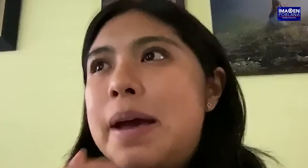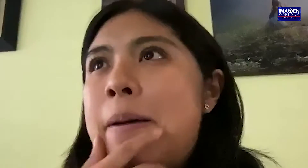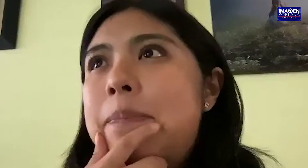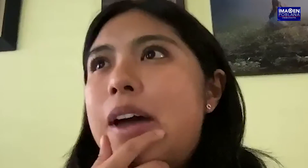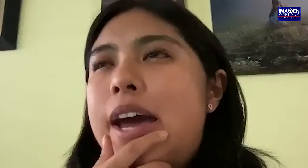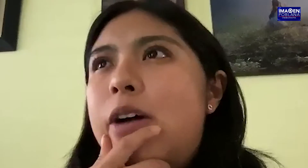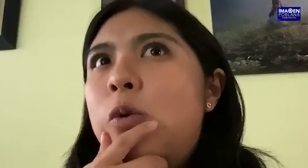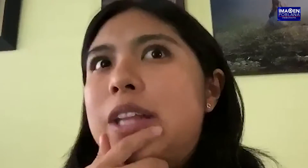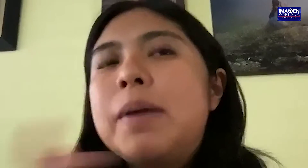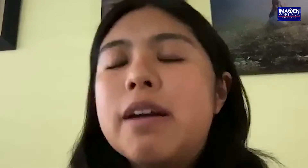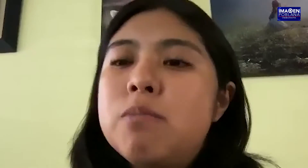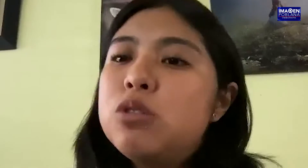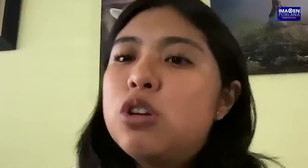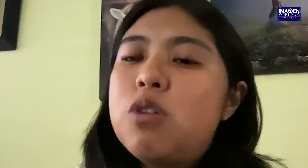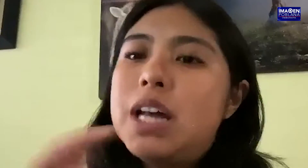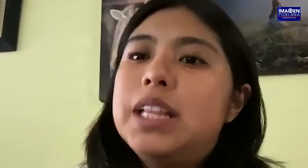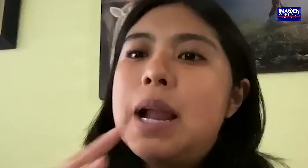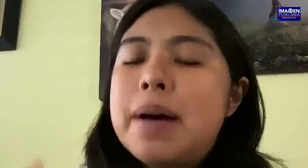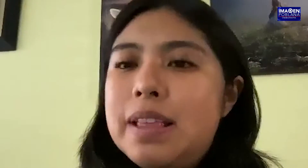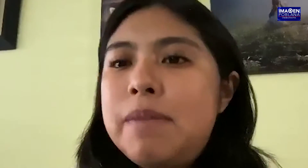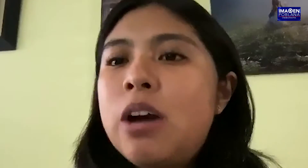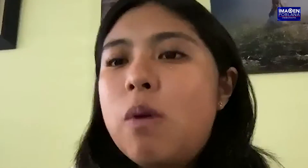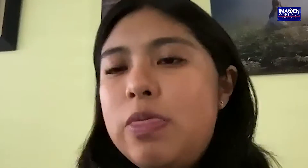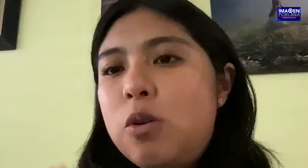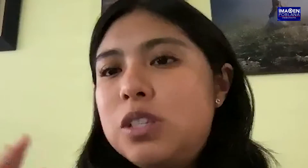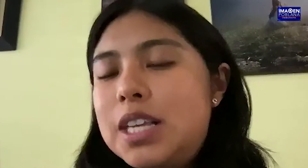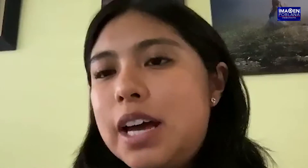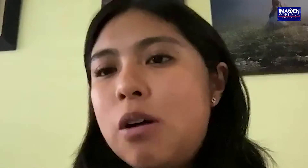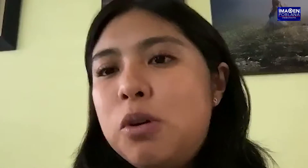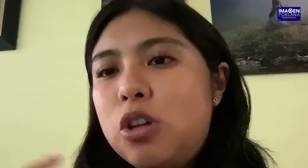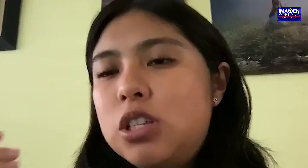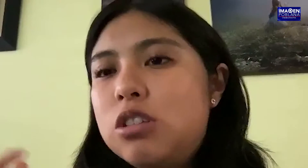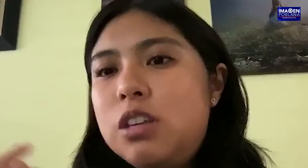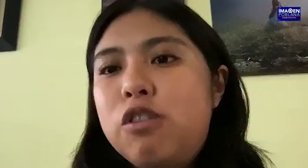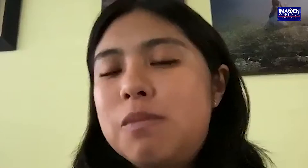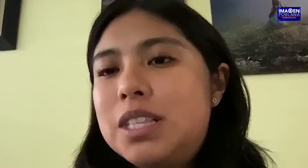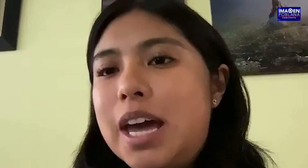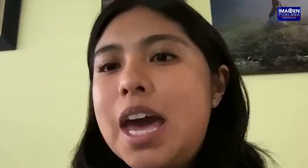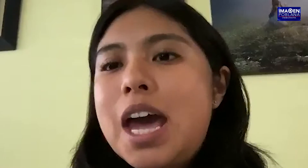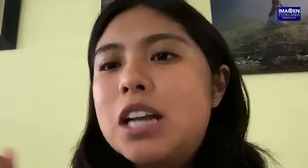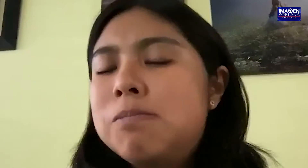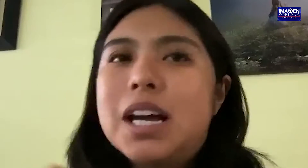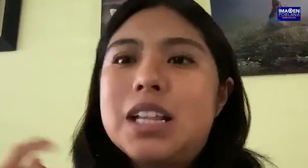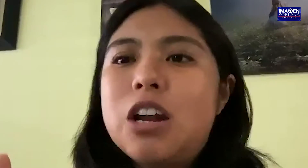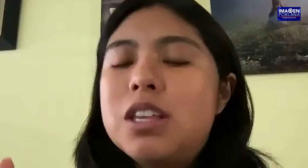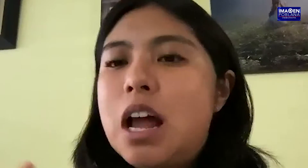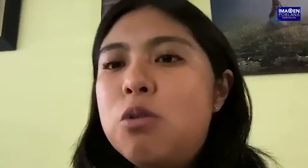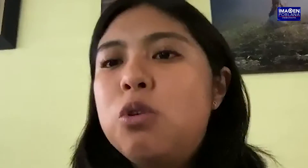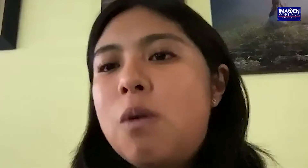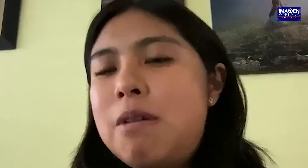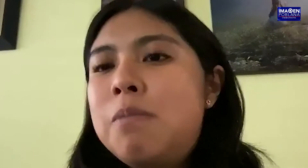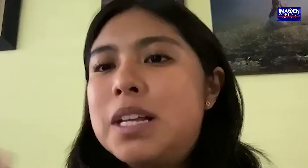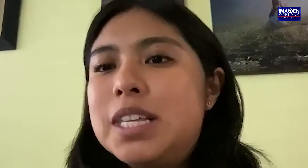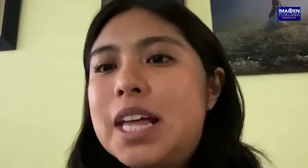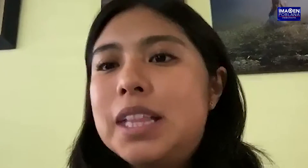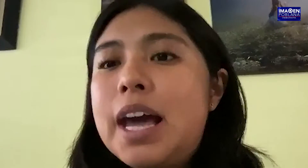También un tema que vi mucho durante la pandemia, cuando se hacía como todos estos informes del subsecretario de salud